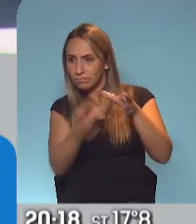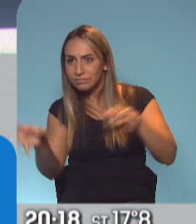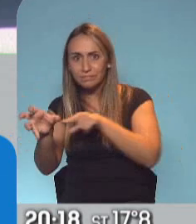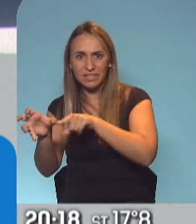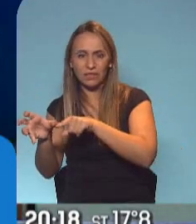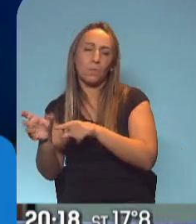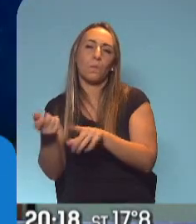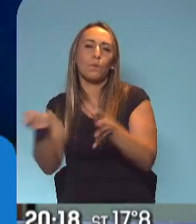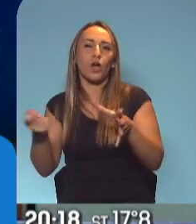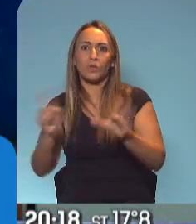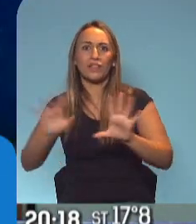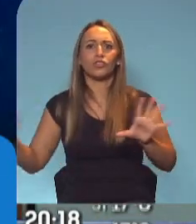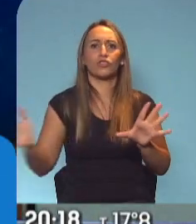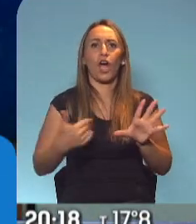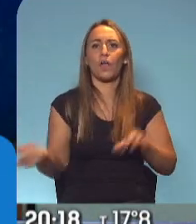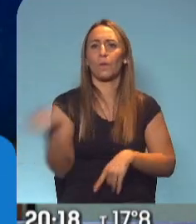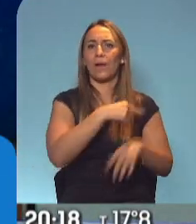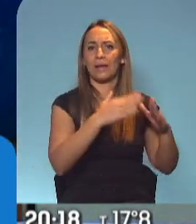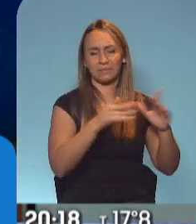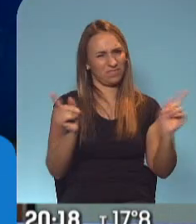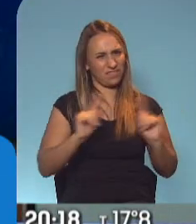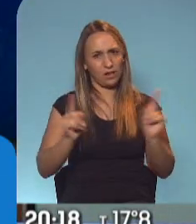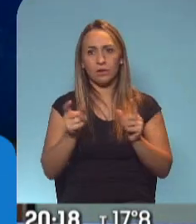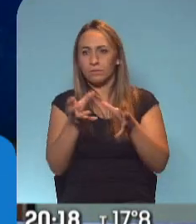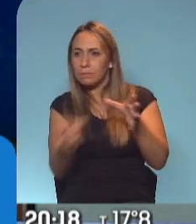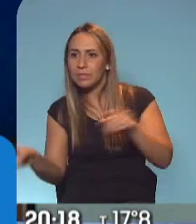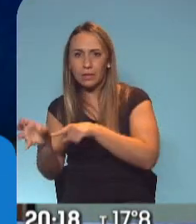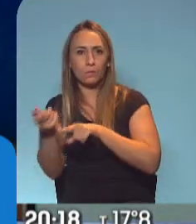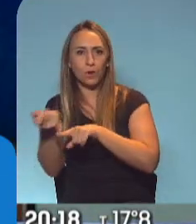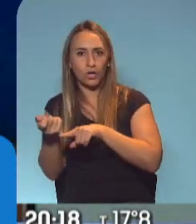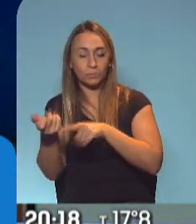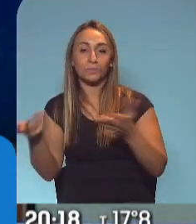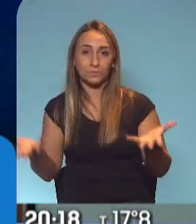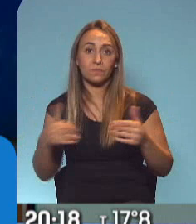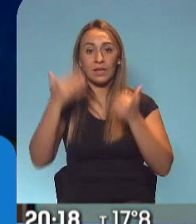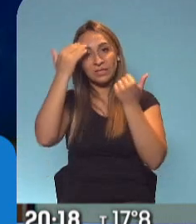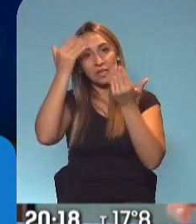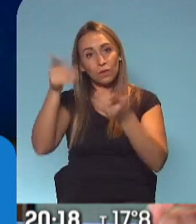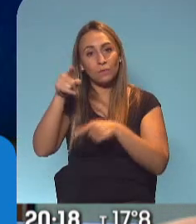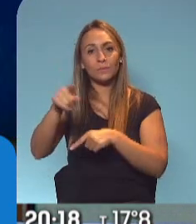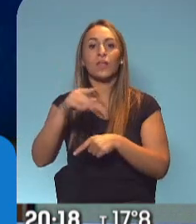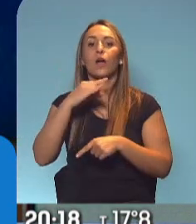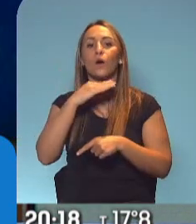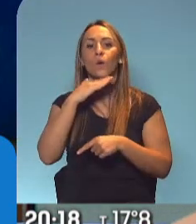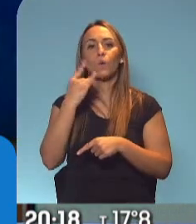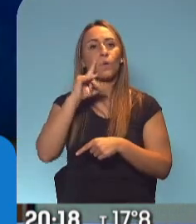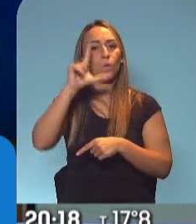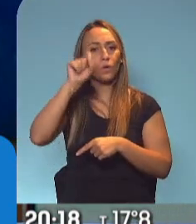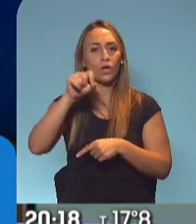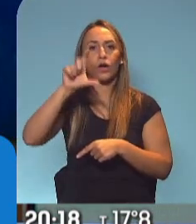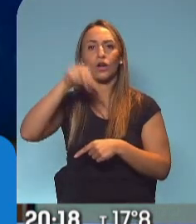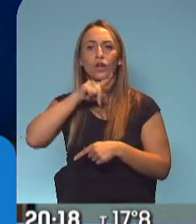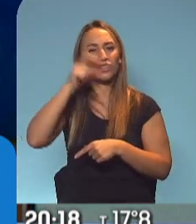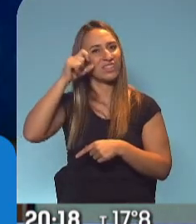chico. Para saber precisiones, justamente, ya que hablamos de provincia de Buenos Aires, vamos a saludar al procurador de la provincia, Julio Contegrán. Julio, buenas noches, gracias por